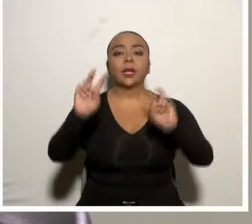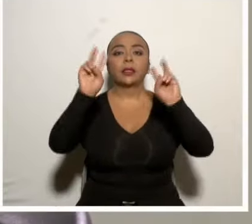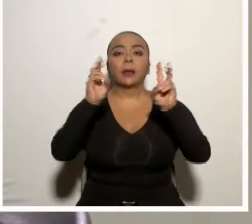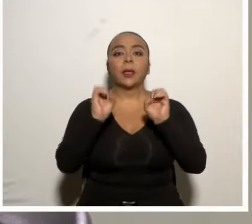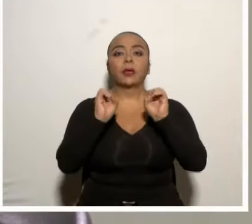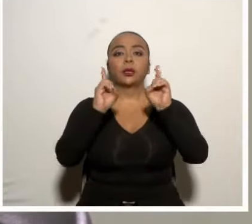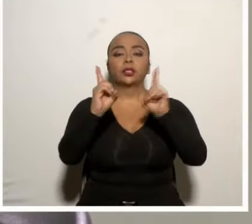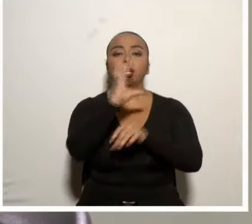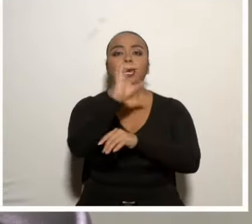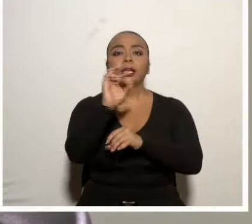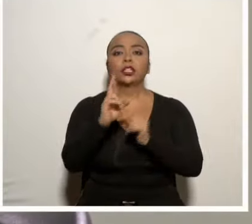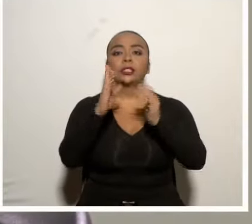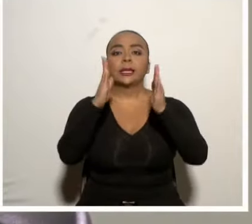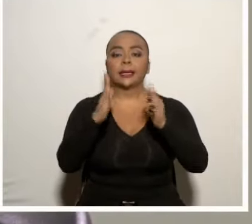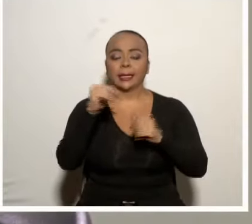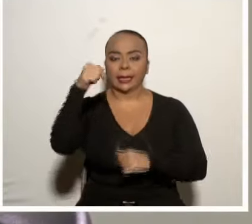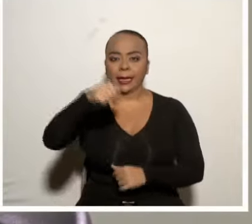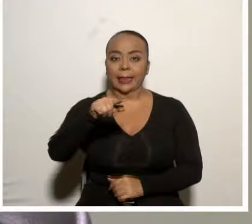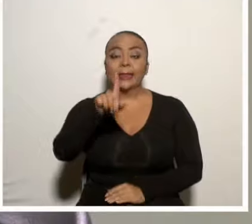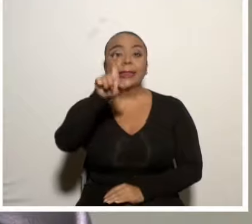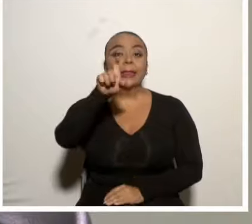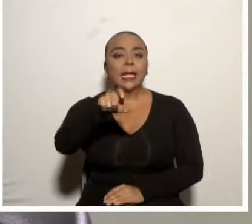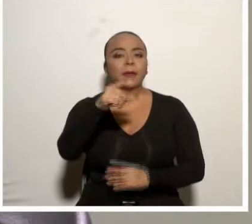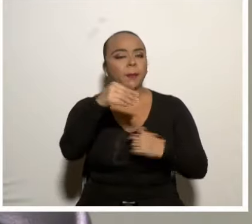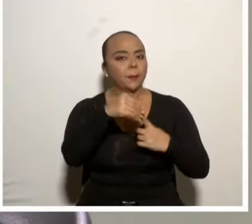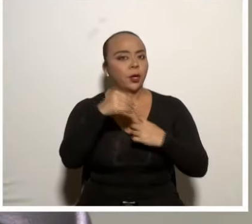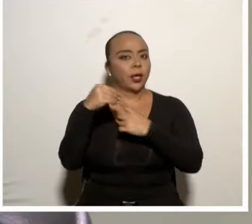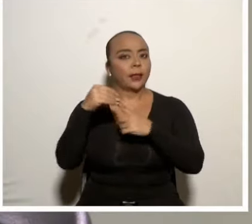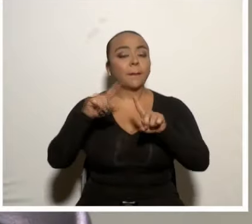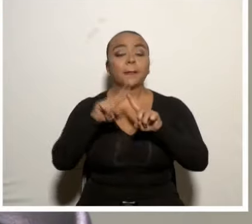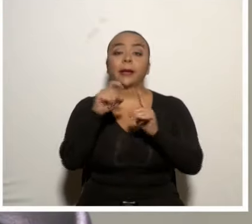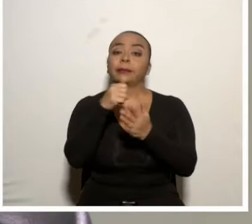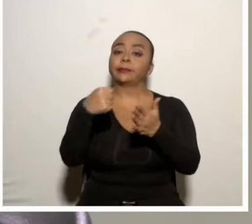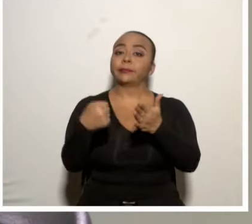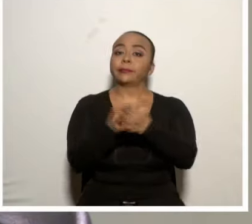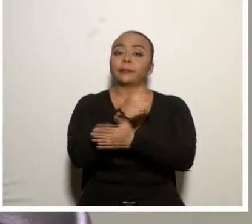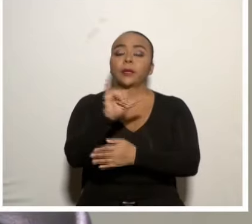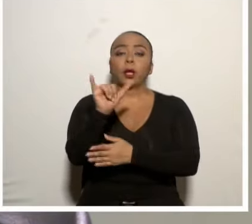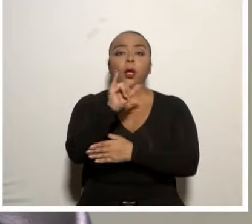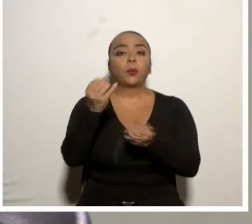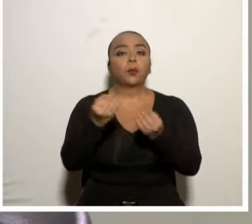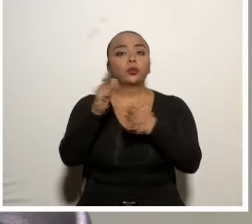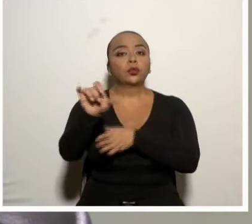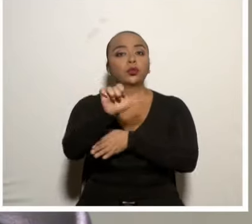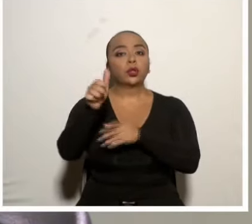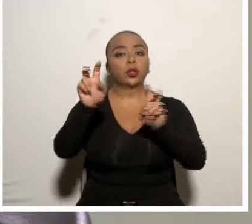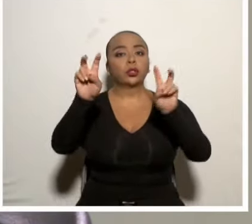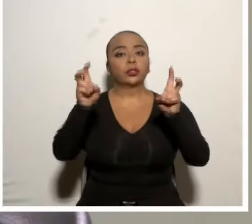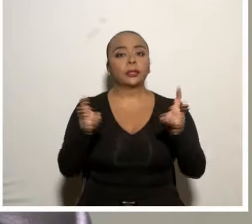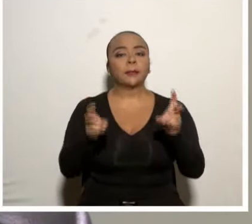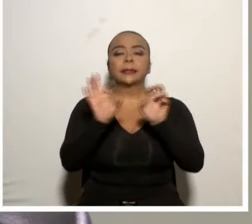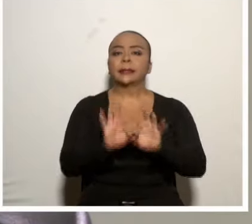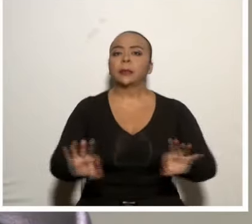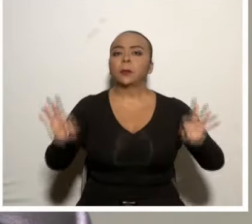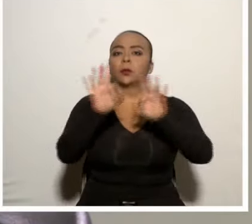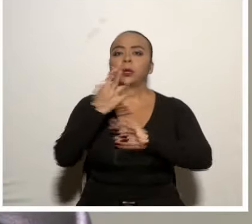educación en Costa Rica debería de ser prioridad, pero lamentablemente, como muchos otros temas importantes en nuestro país, hoy